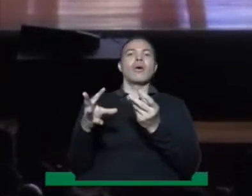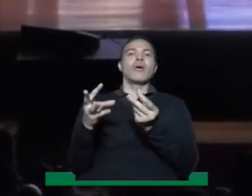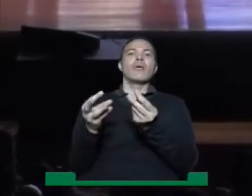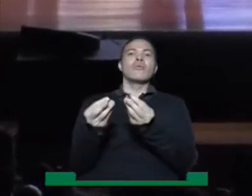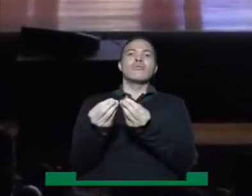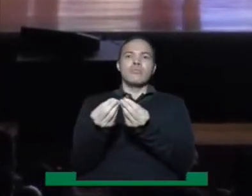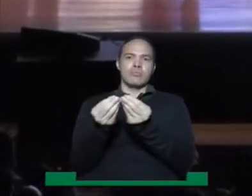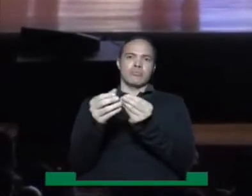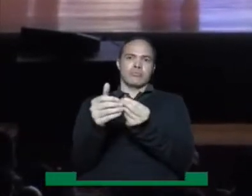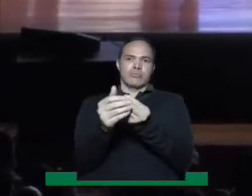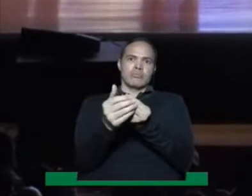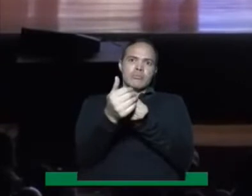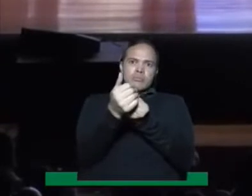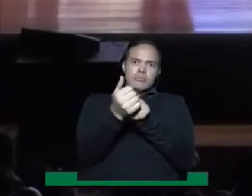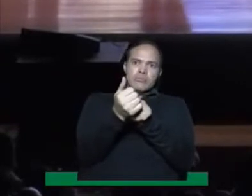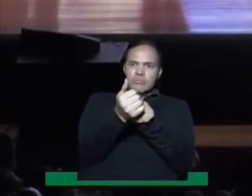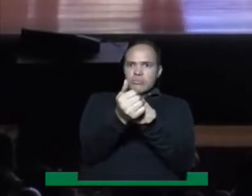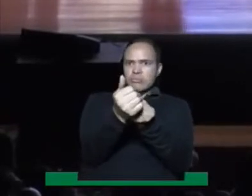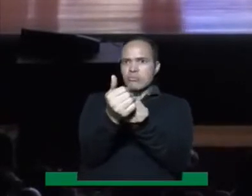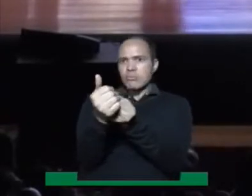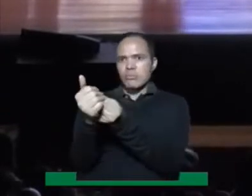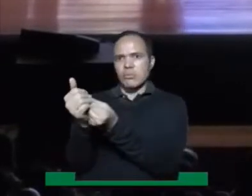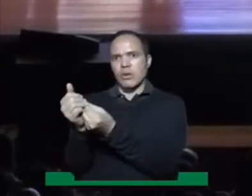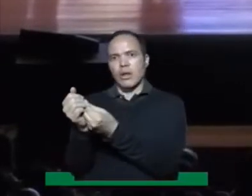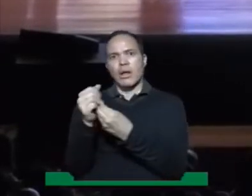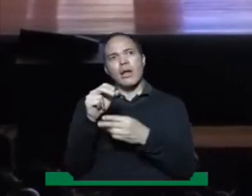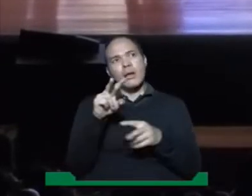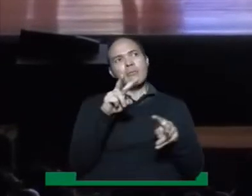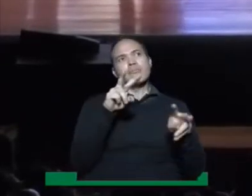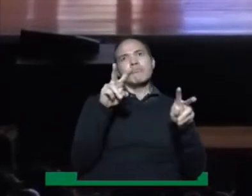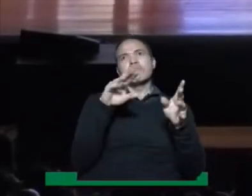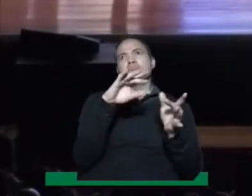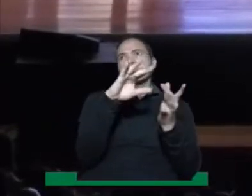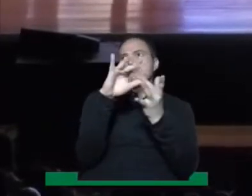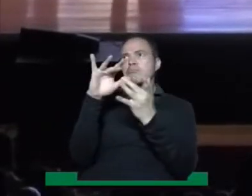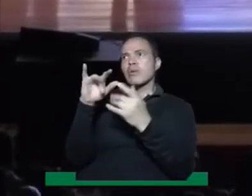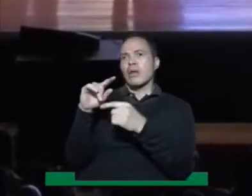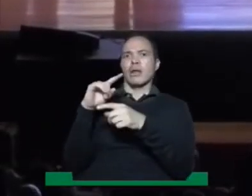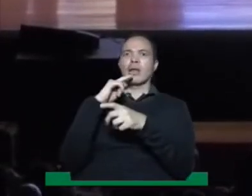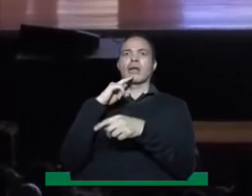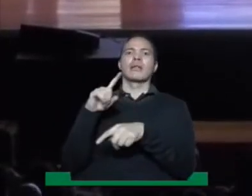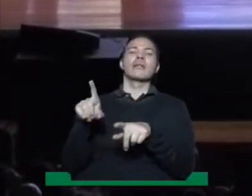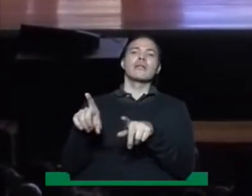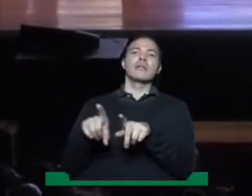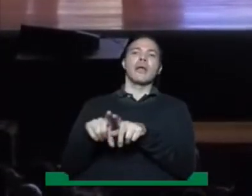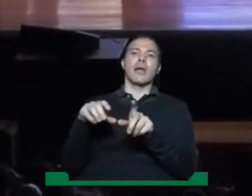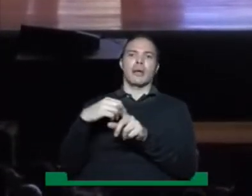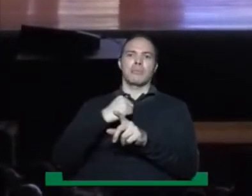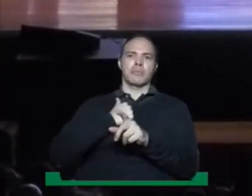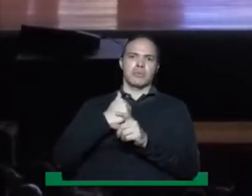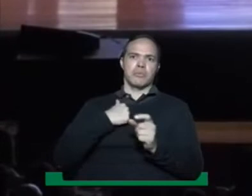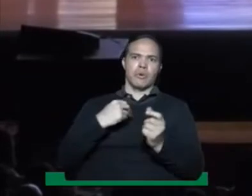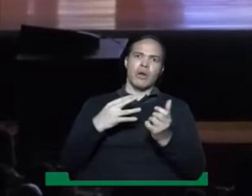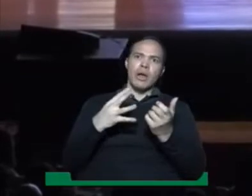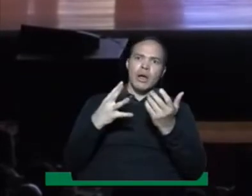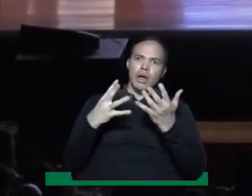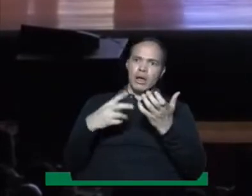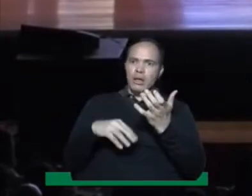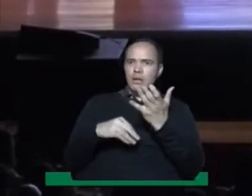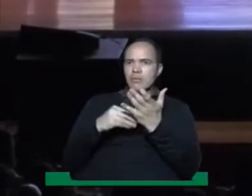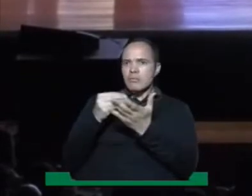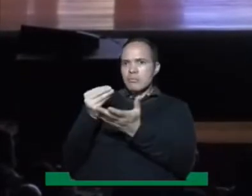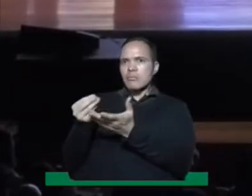toman la experiencia y al final dicen cuál es el costo del recorrido que tuvieron el privado es para la persona que no quiere ir con más